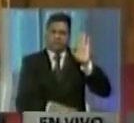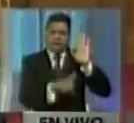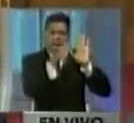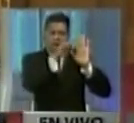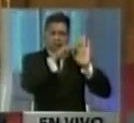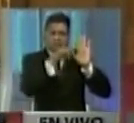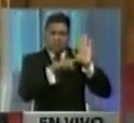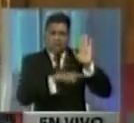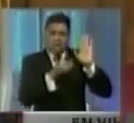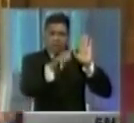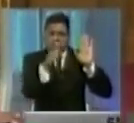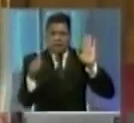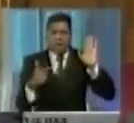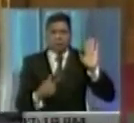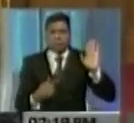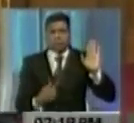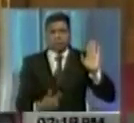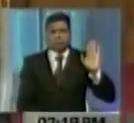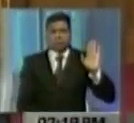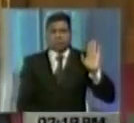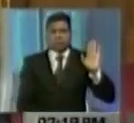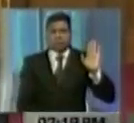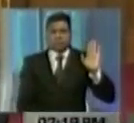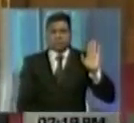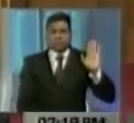Así que, este referéndum